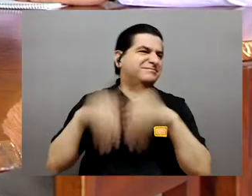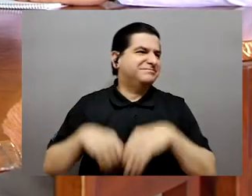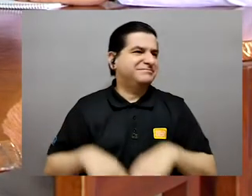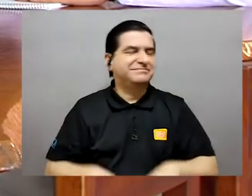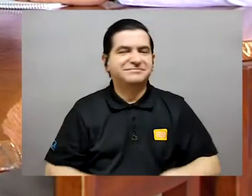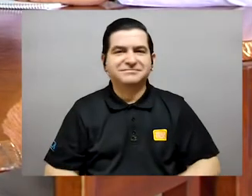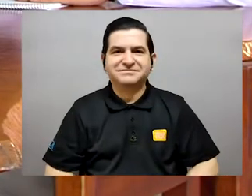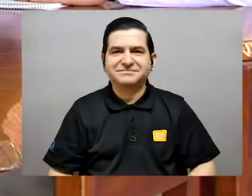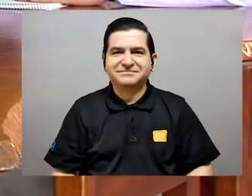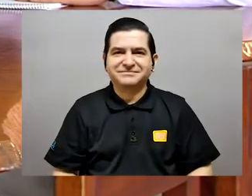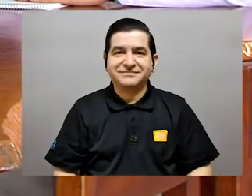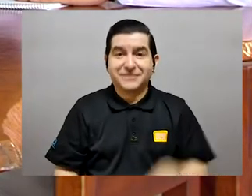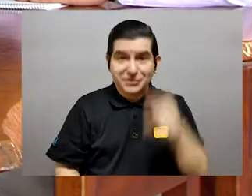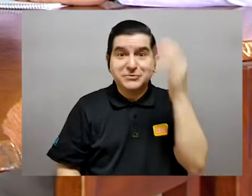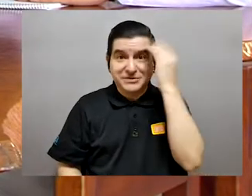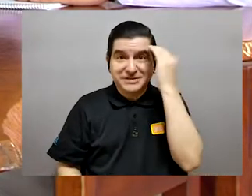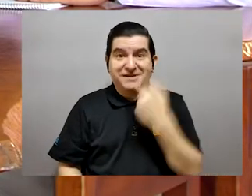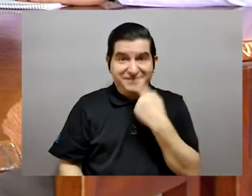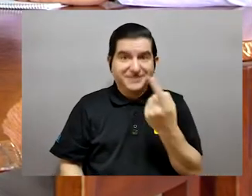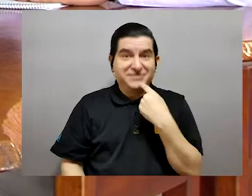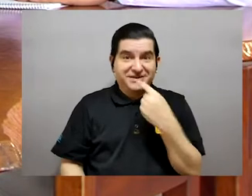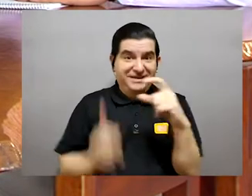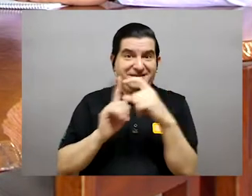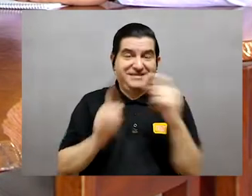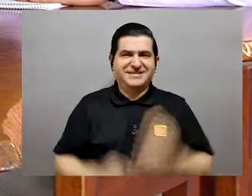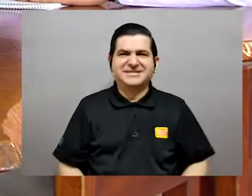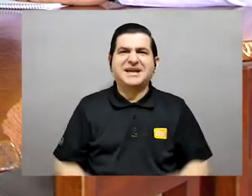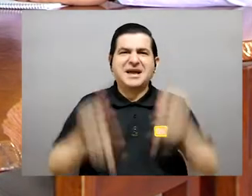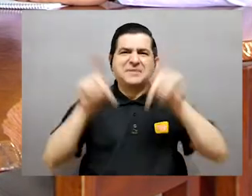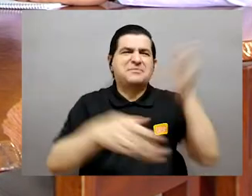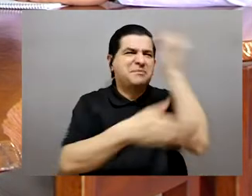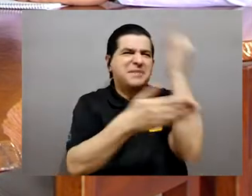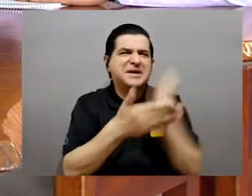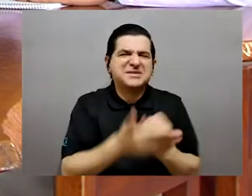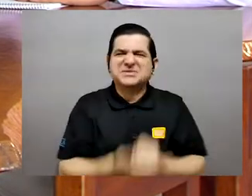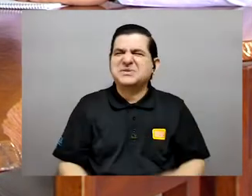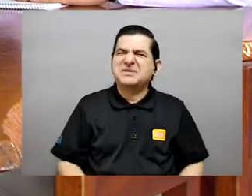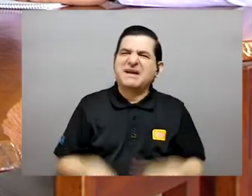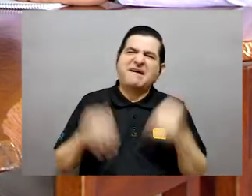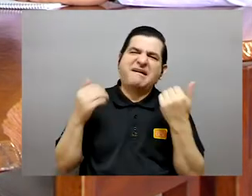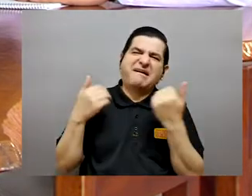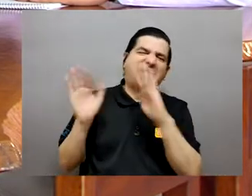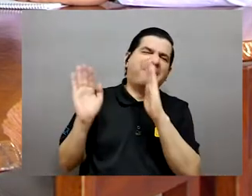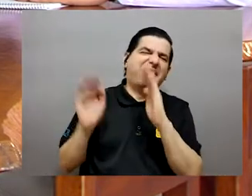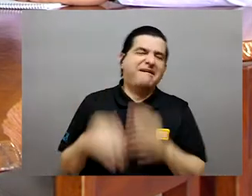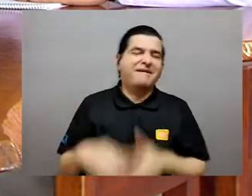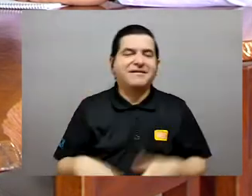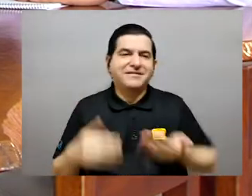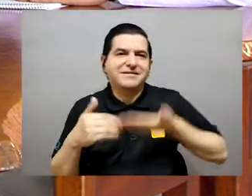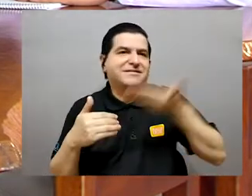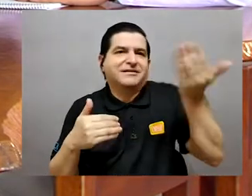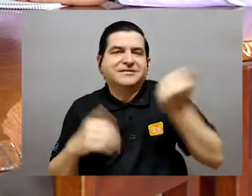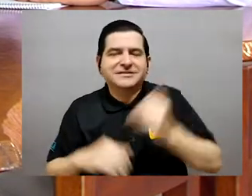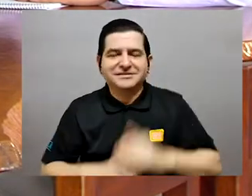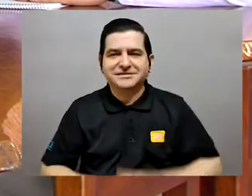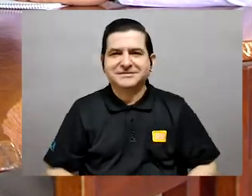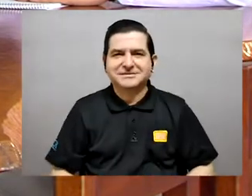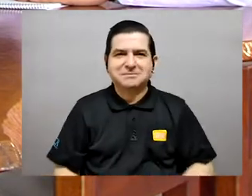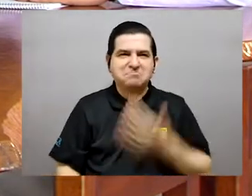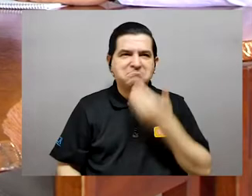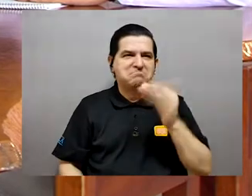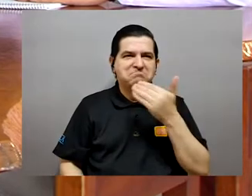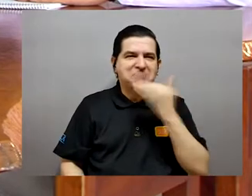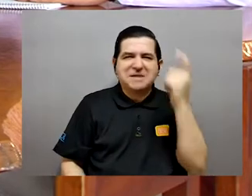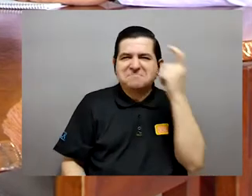o sea, para vagabundos, para viciosos, para drogos, para marihuana. Todos le decían una cantidad de cosas y yo